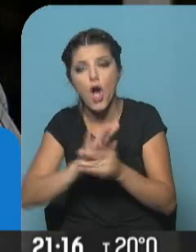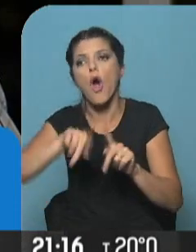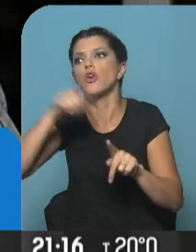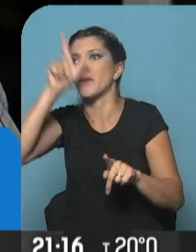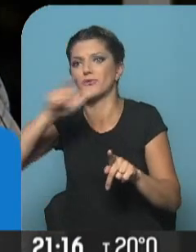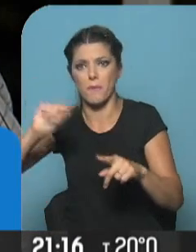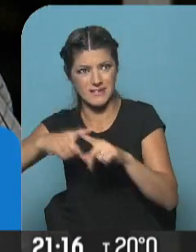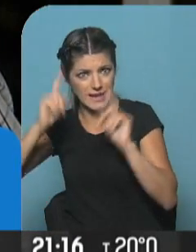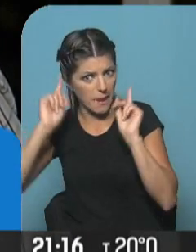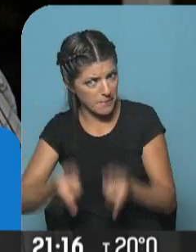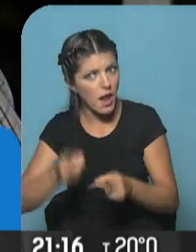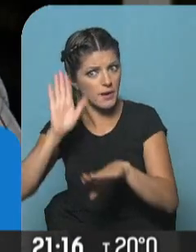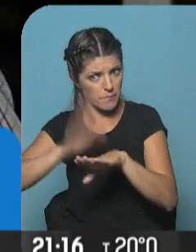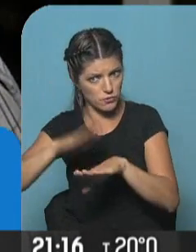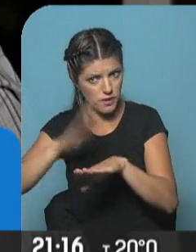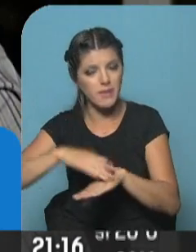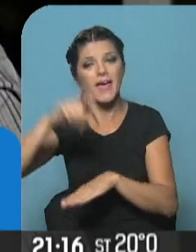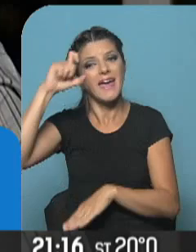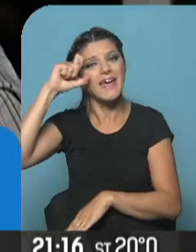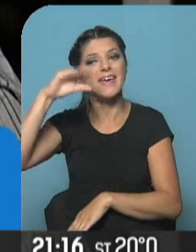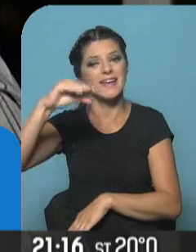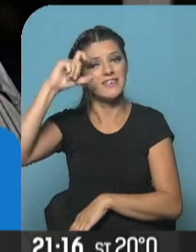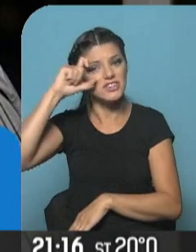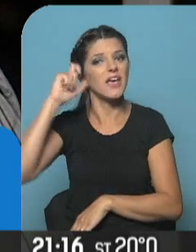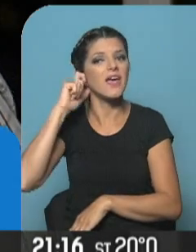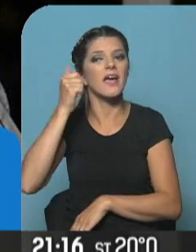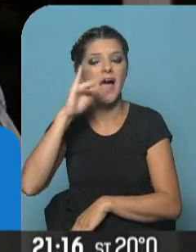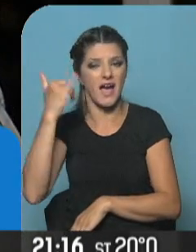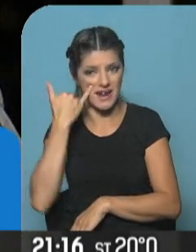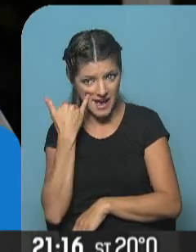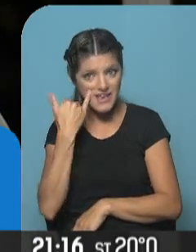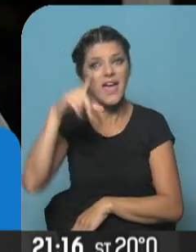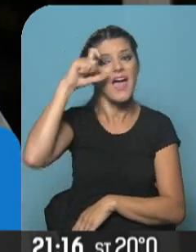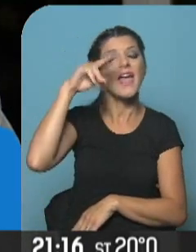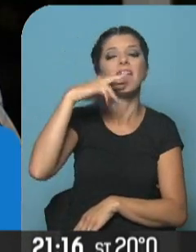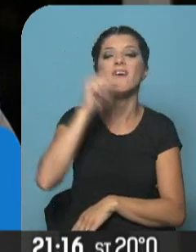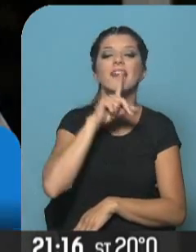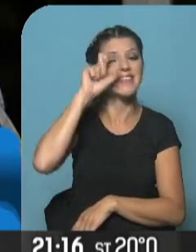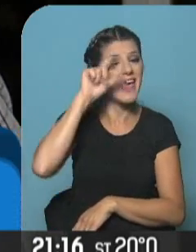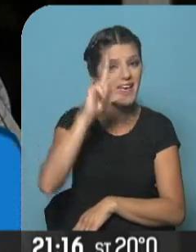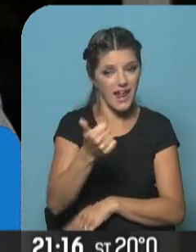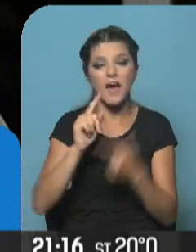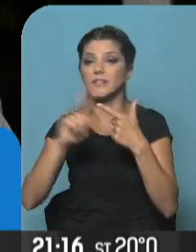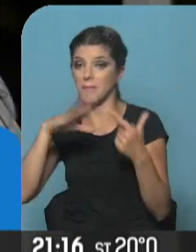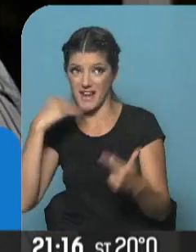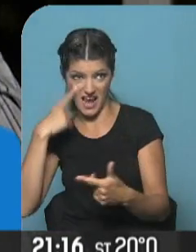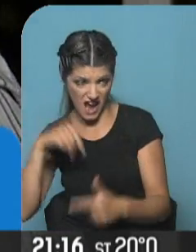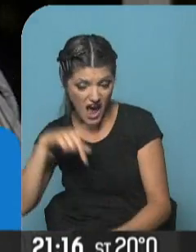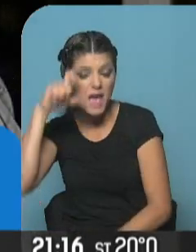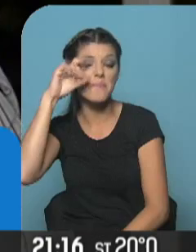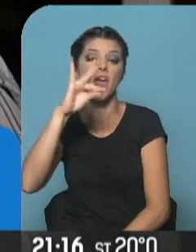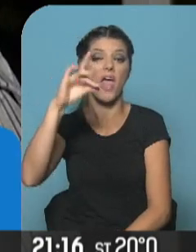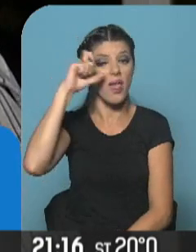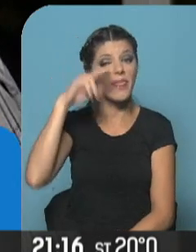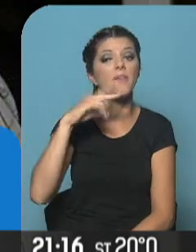también tuvieron responsabilidades, Ricardo Echegaray, Esbatella. Hay otros más. Digo, más allá de Ricardo Jaime, Julio Devido,